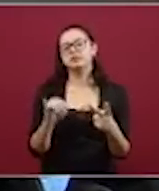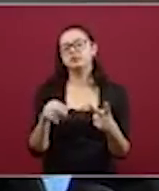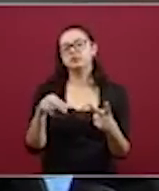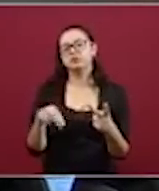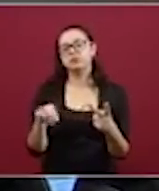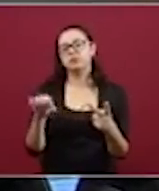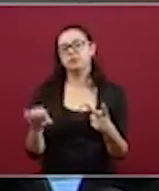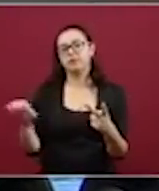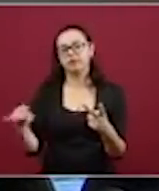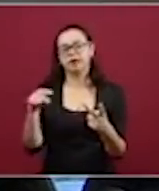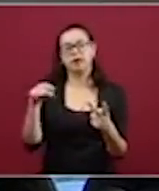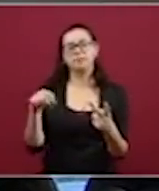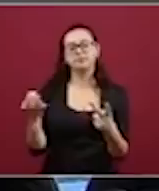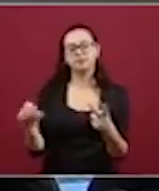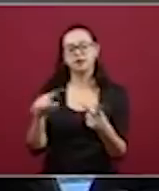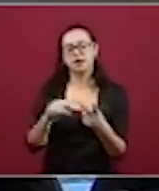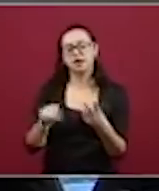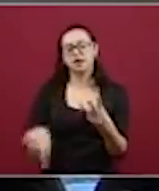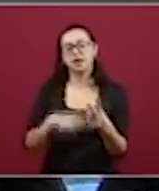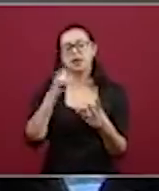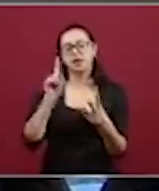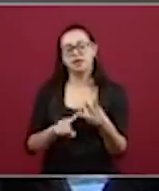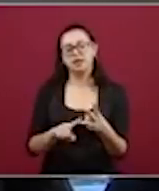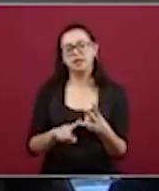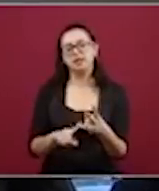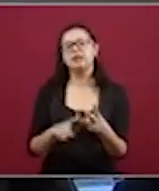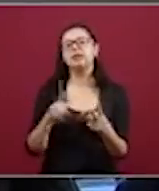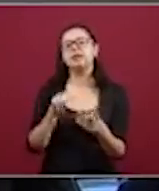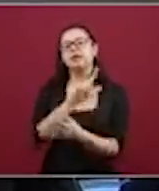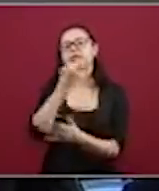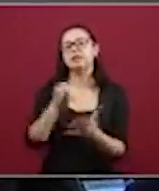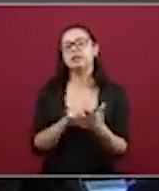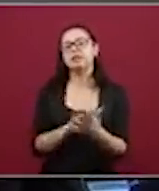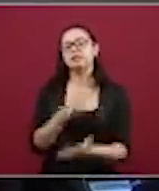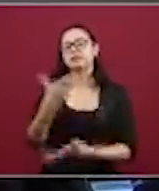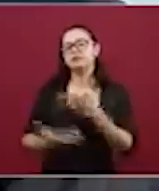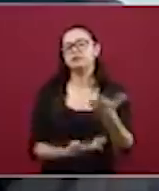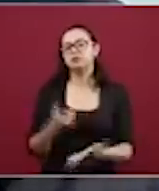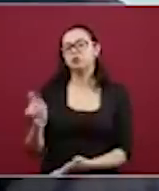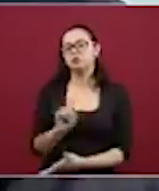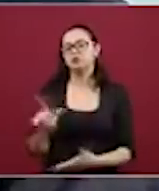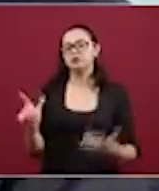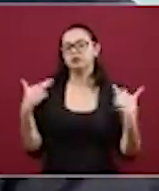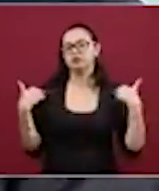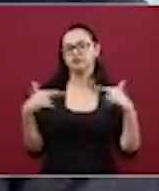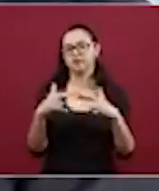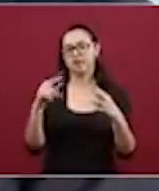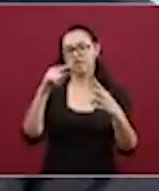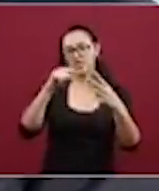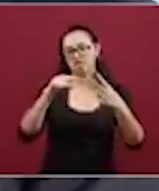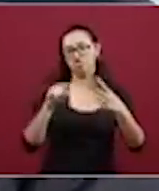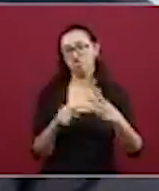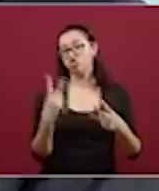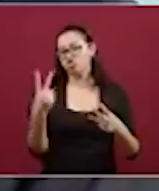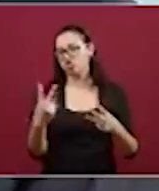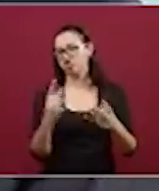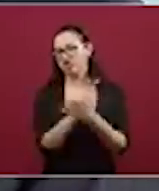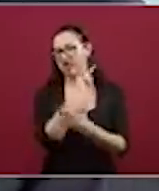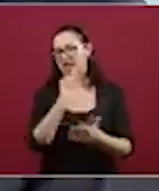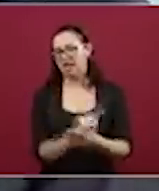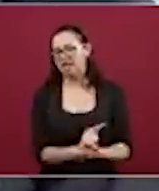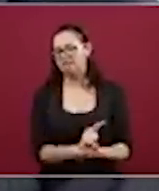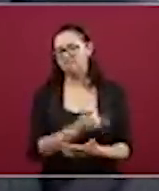de la Educación y la ley del Servicio Profesional Docente también queda abrogado. No habrá